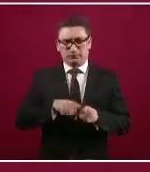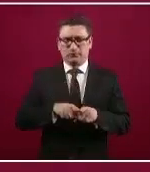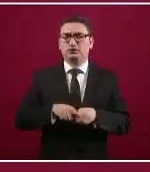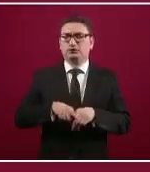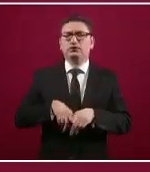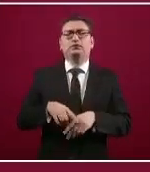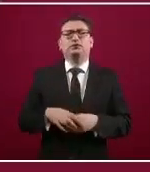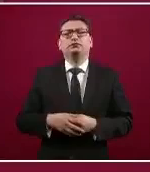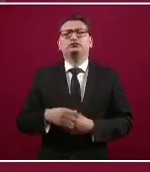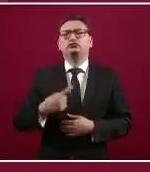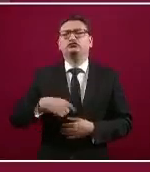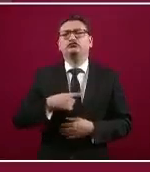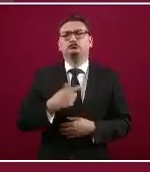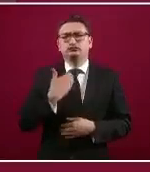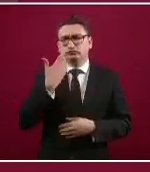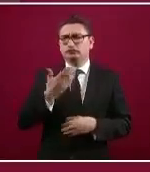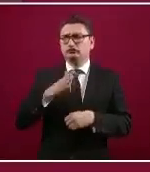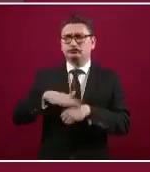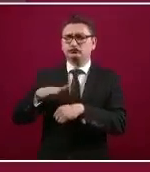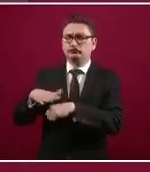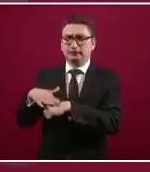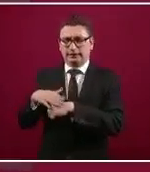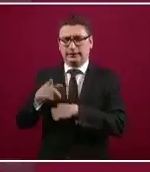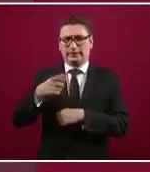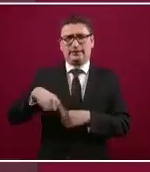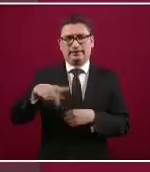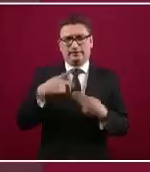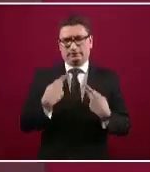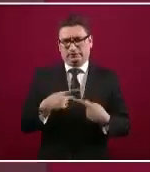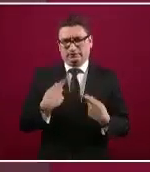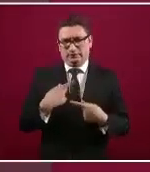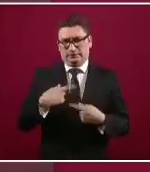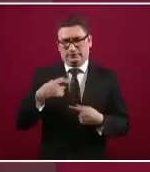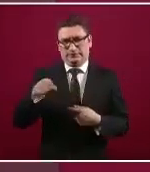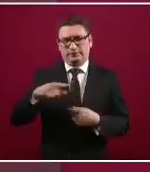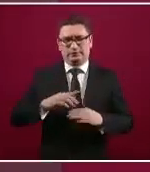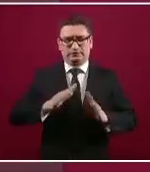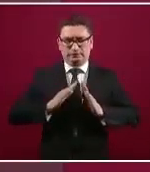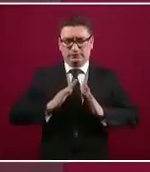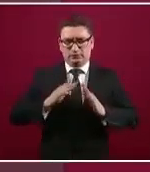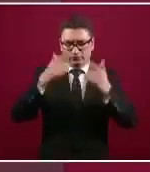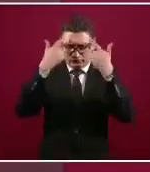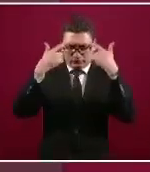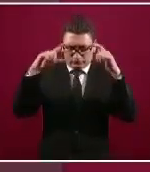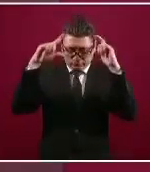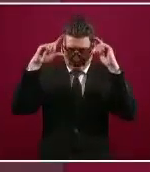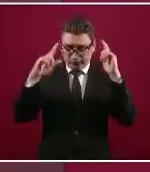convocando a personal de la Secretaría de la Defensa y de Marina